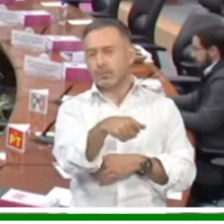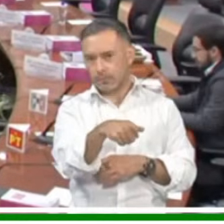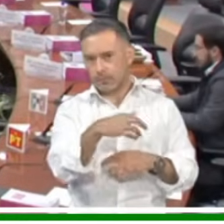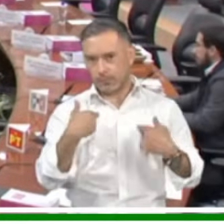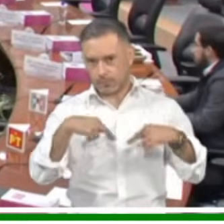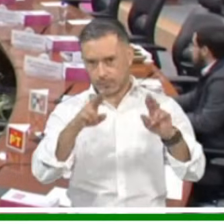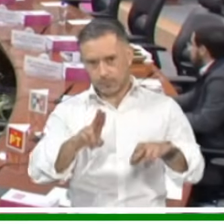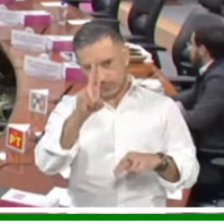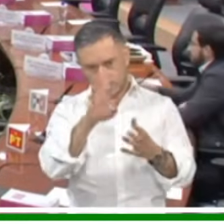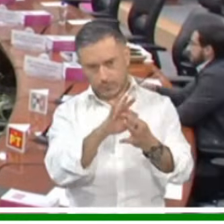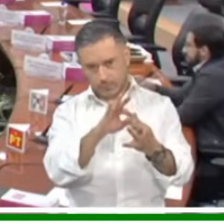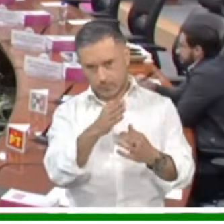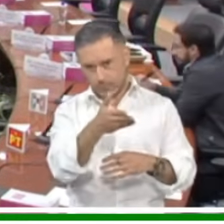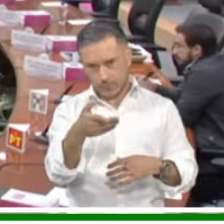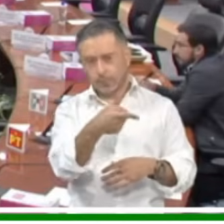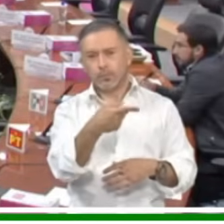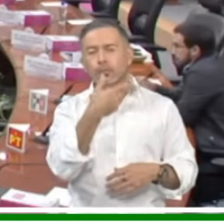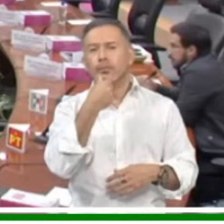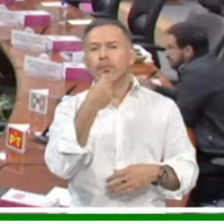Institucional. Adelante, señor diputado.